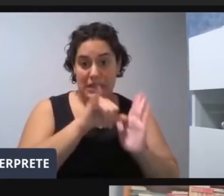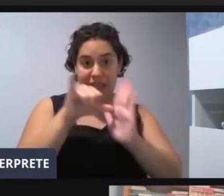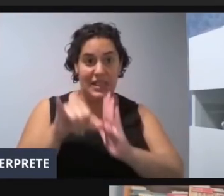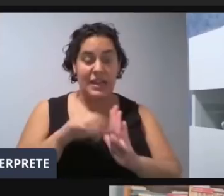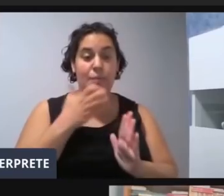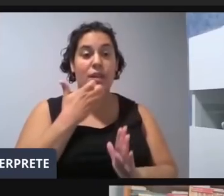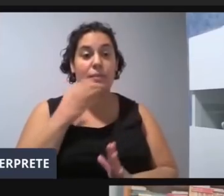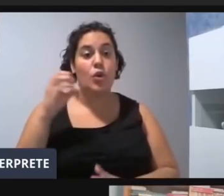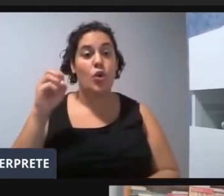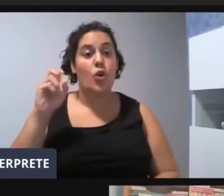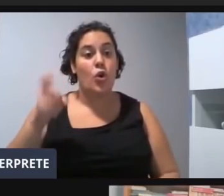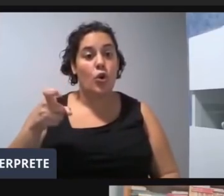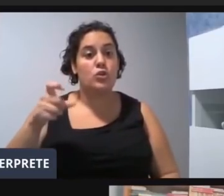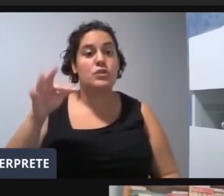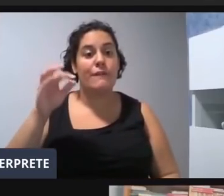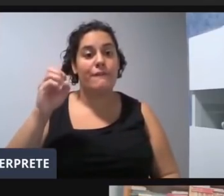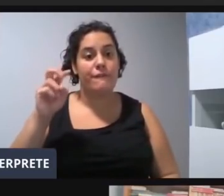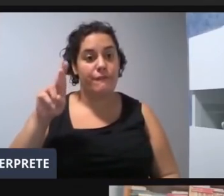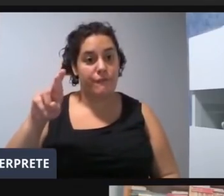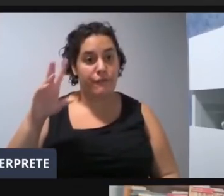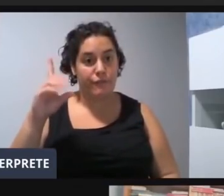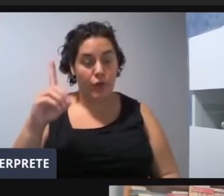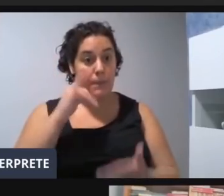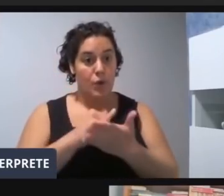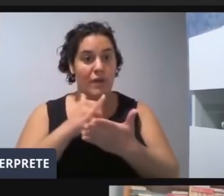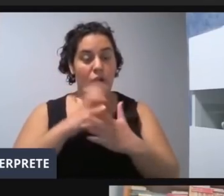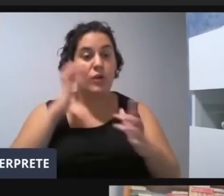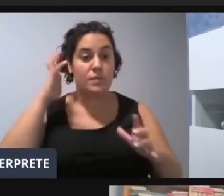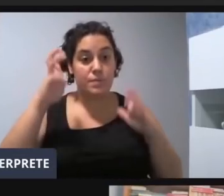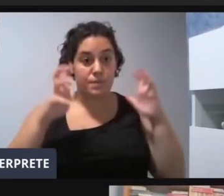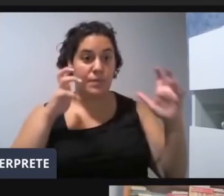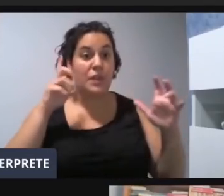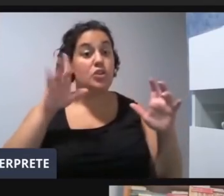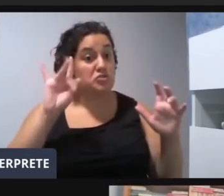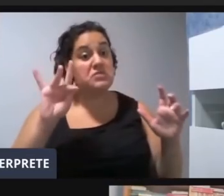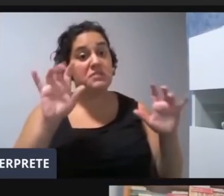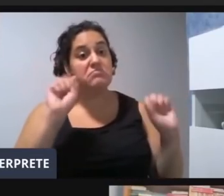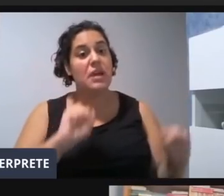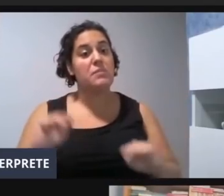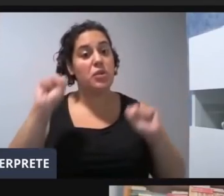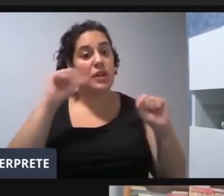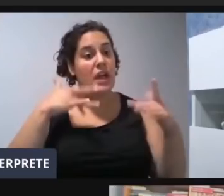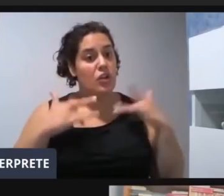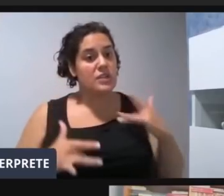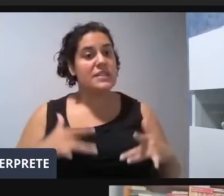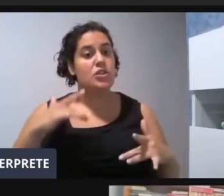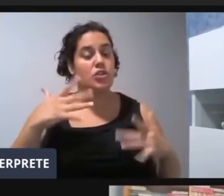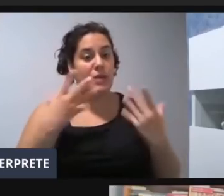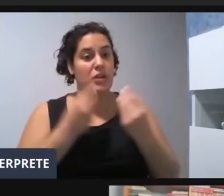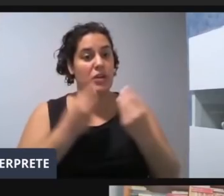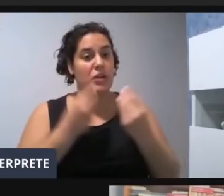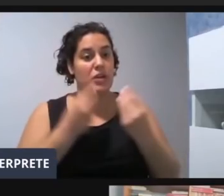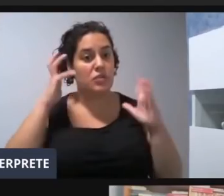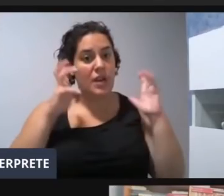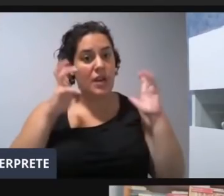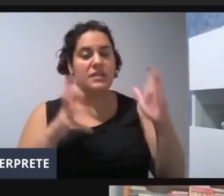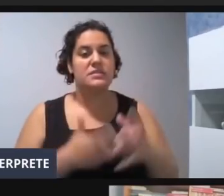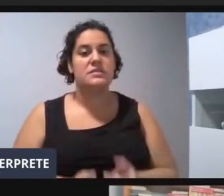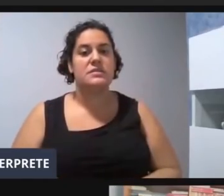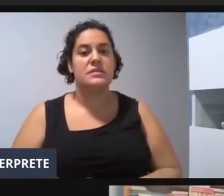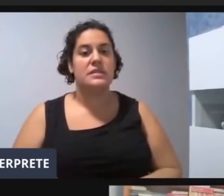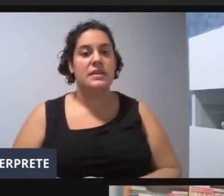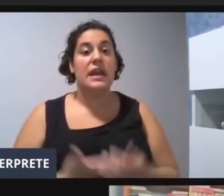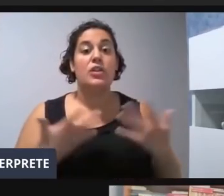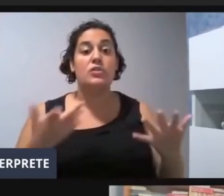en animales, protege de la enfermedad, protege de los síntomas. Por lo tanto, a una persona de riesgo que